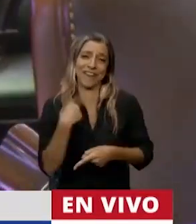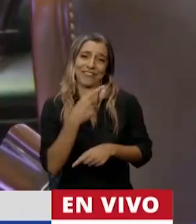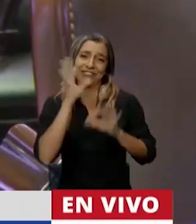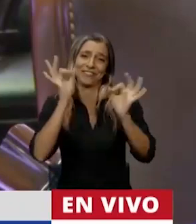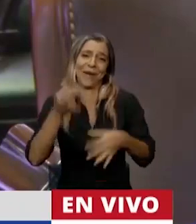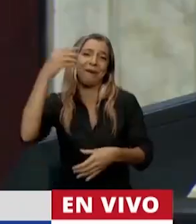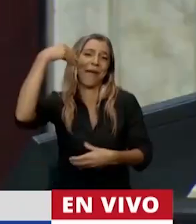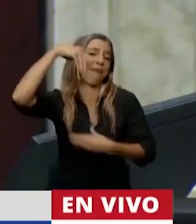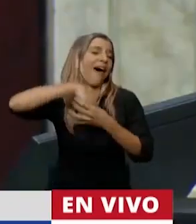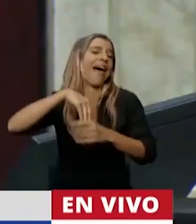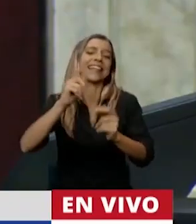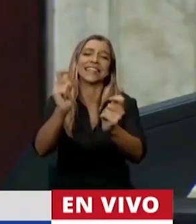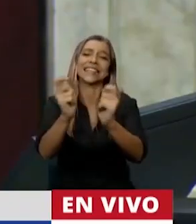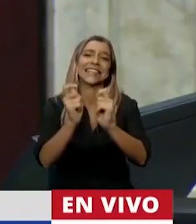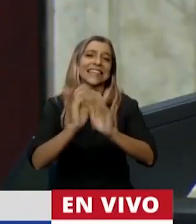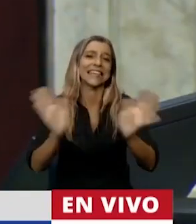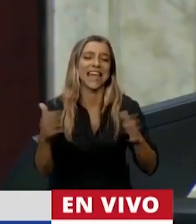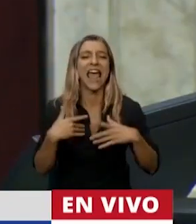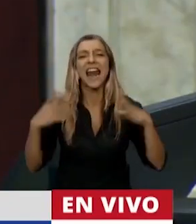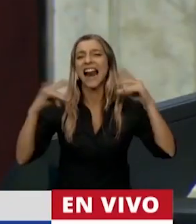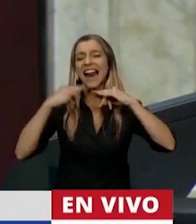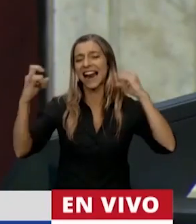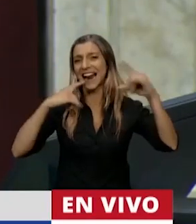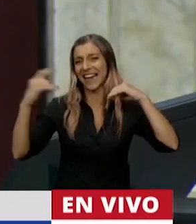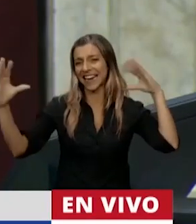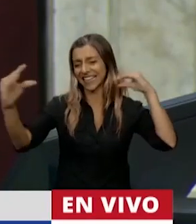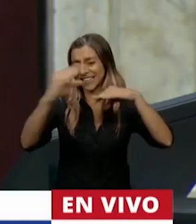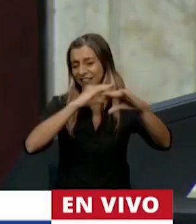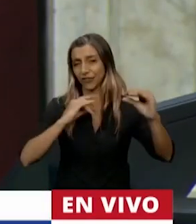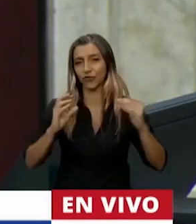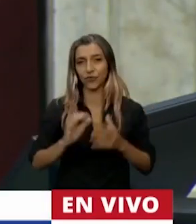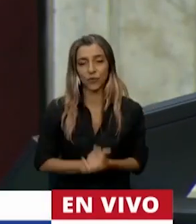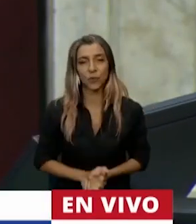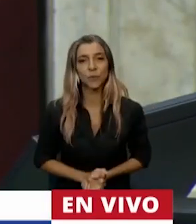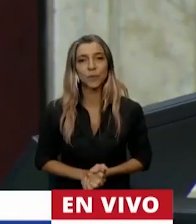Silencio, por favor. Diputada Losperato.